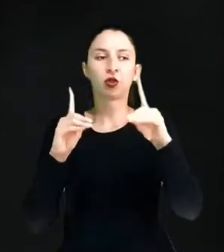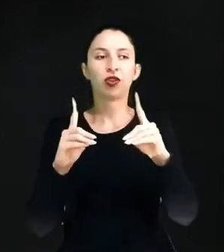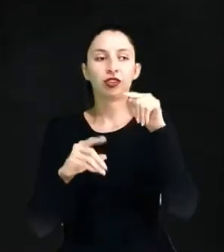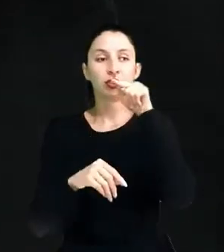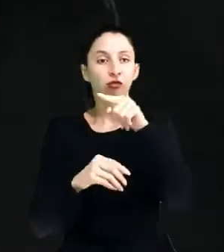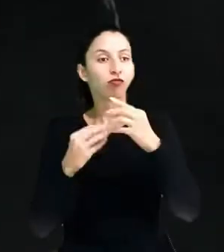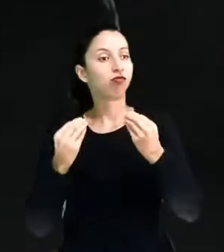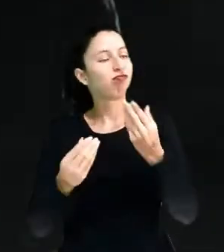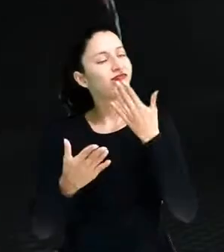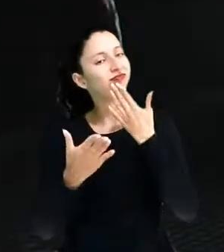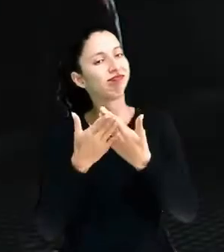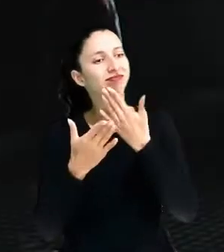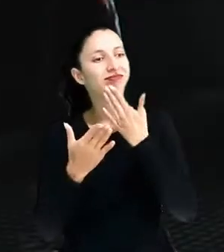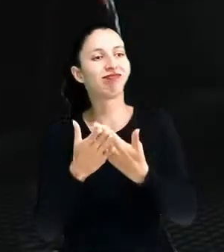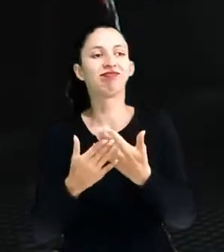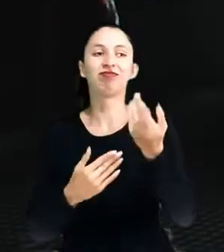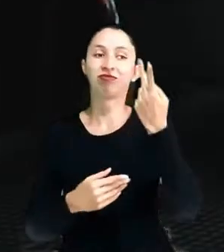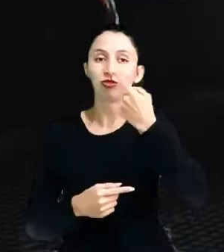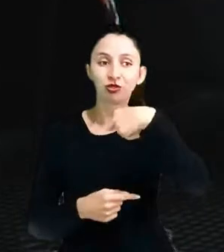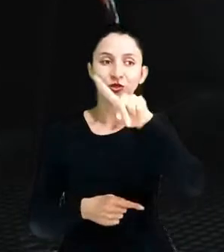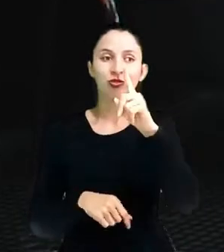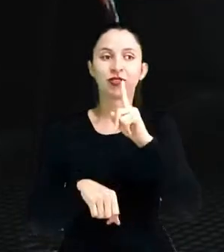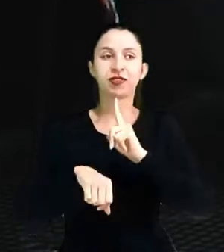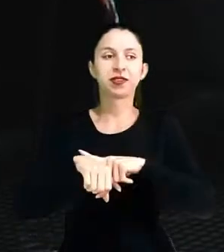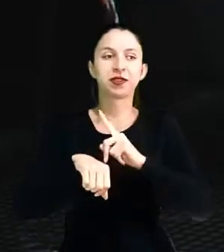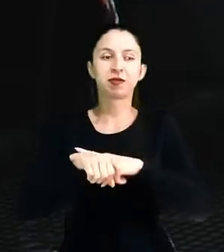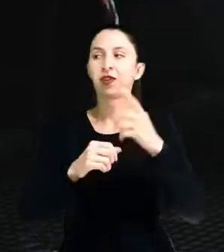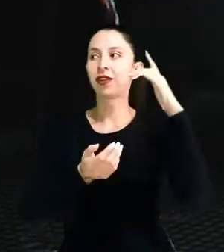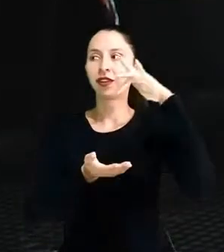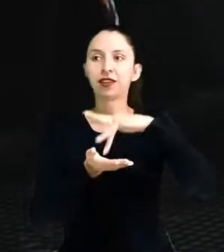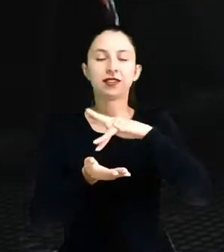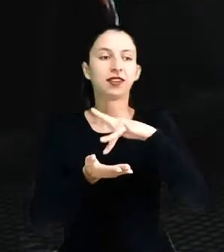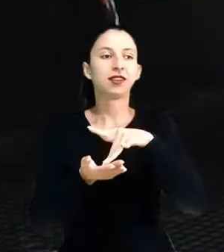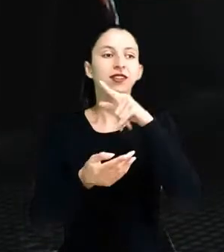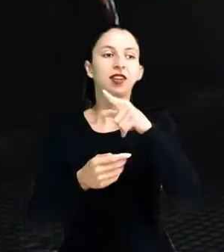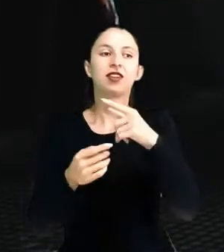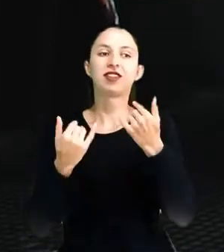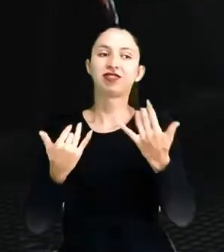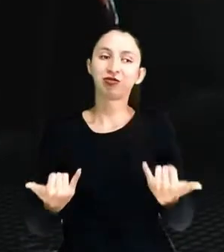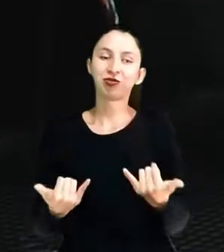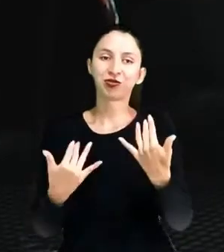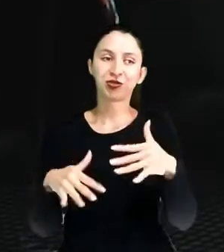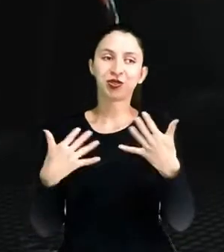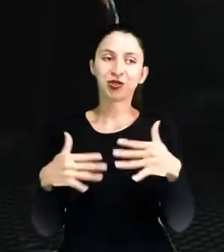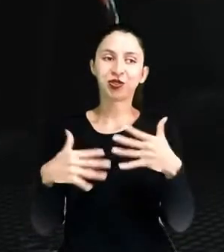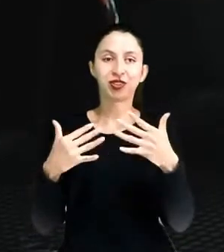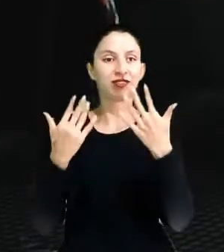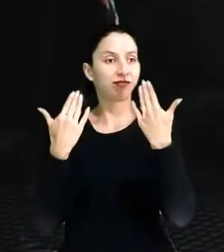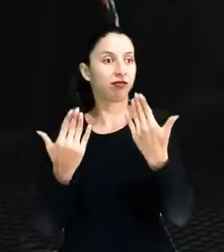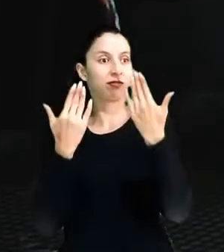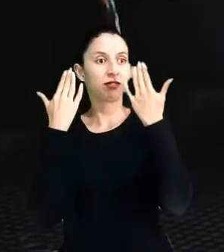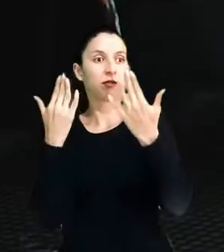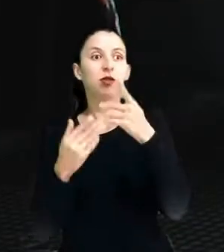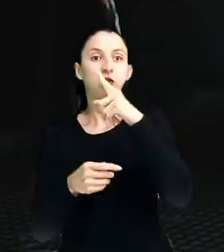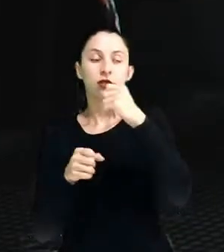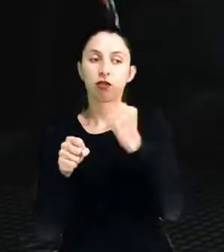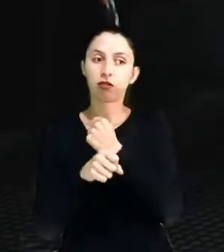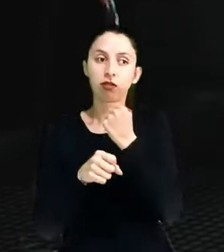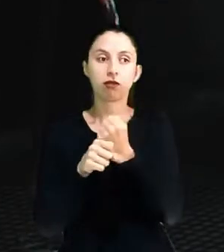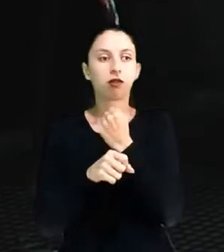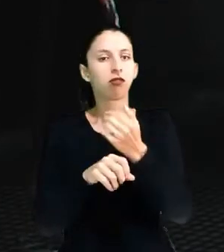educativa. Muchas gracias, profe, también por regalarnos ese tiempo y por sobre todo también dejarnos exaltar y reconocer su